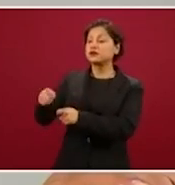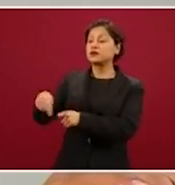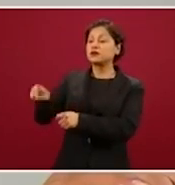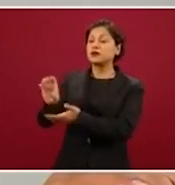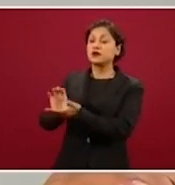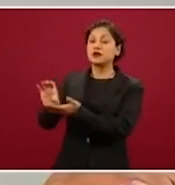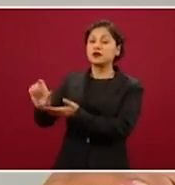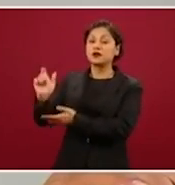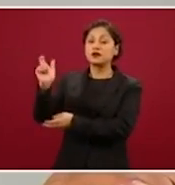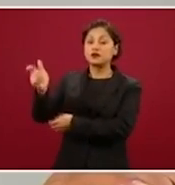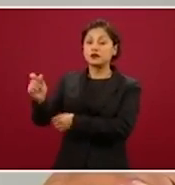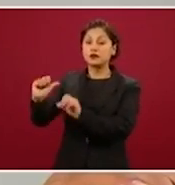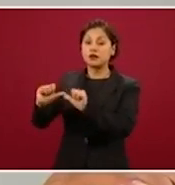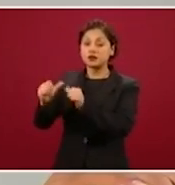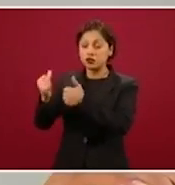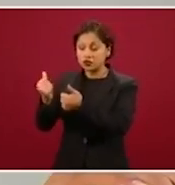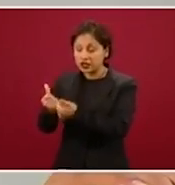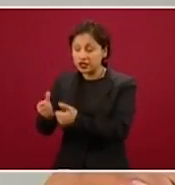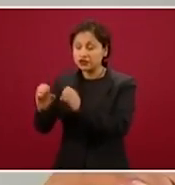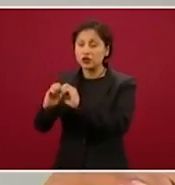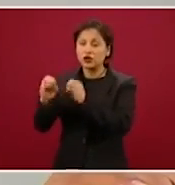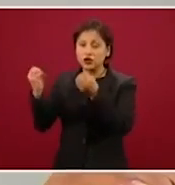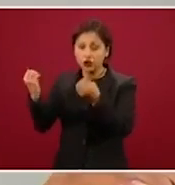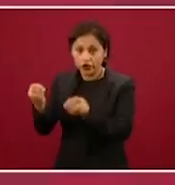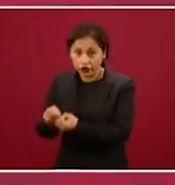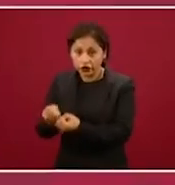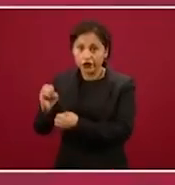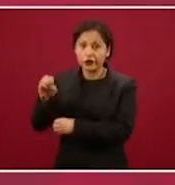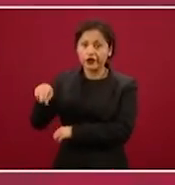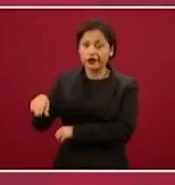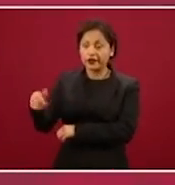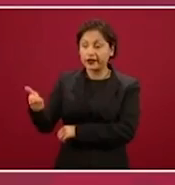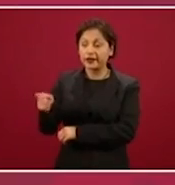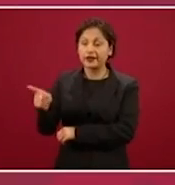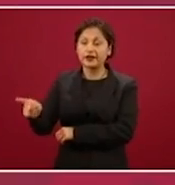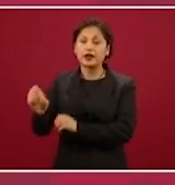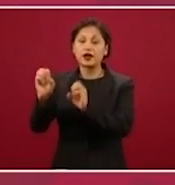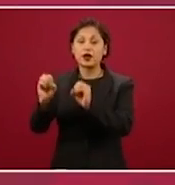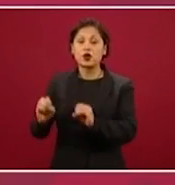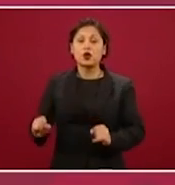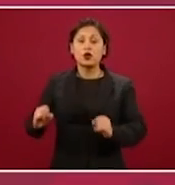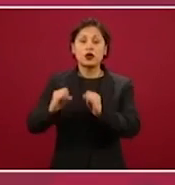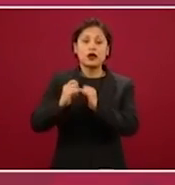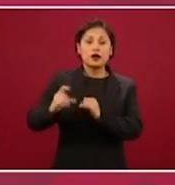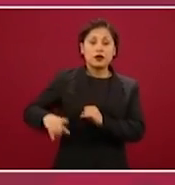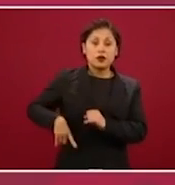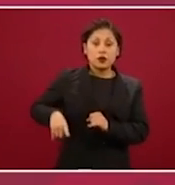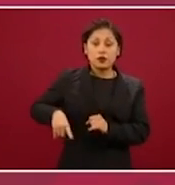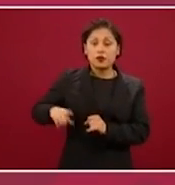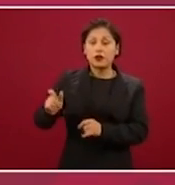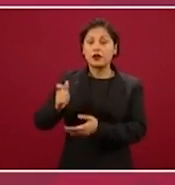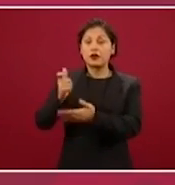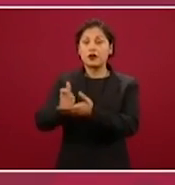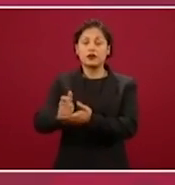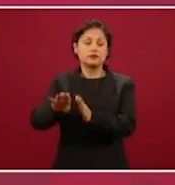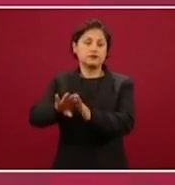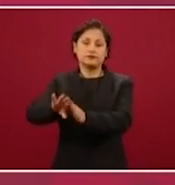gubernamental ni por instancias gubernamentales. Directo. Es una